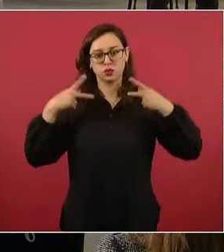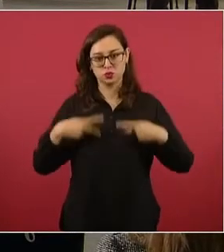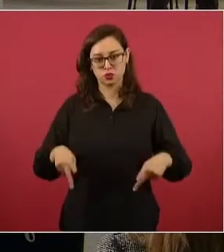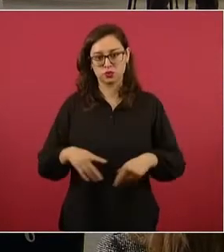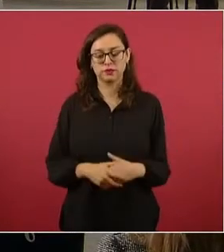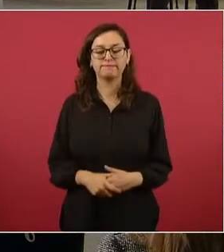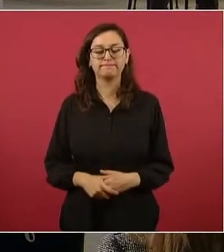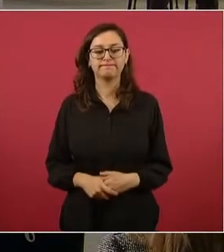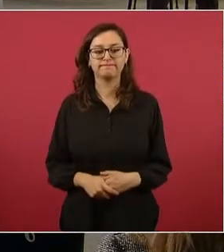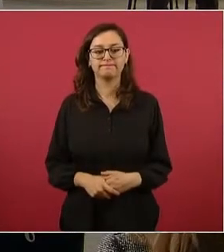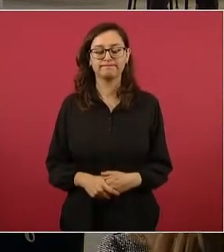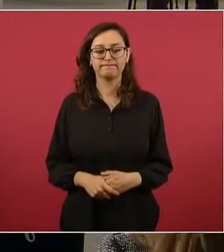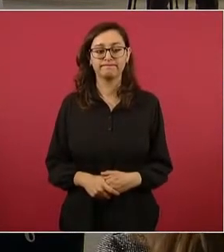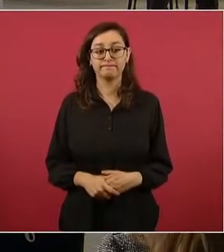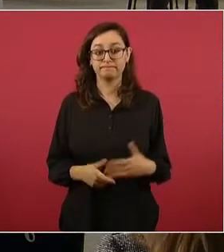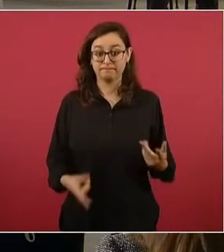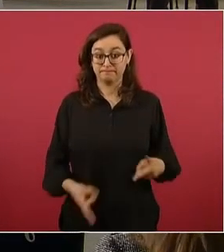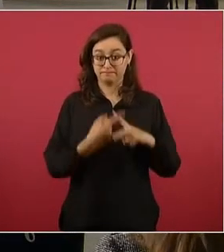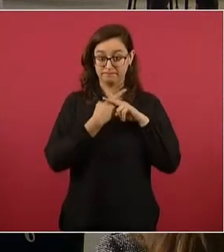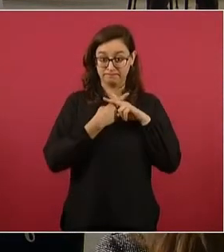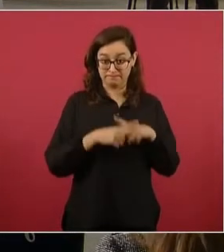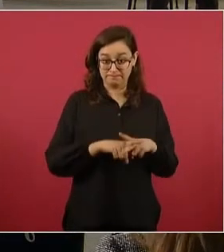mexicanos. Empezamos en Nayarit,